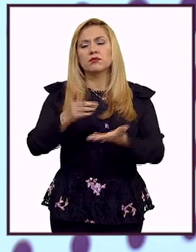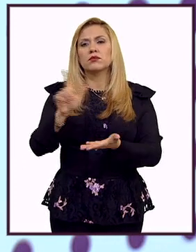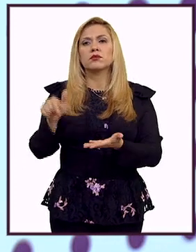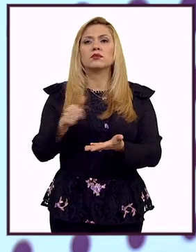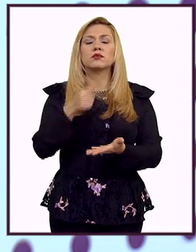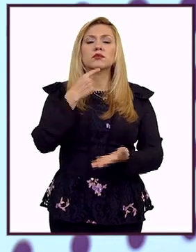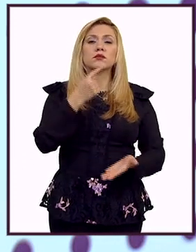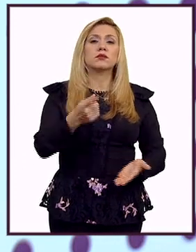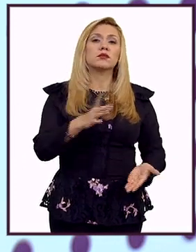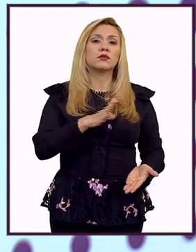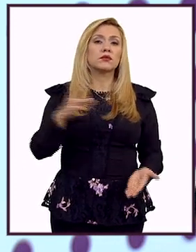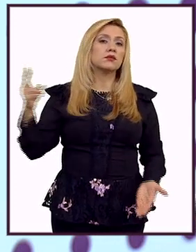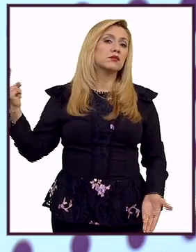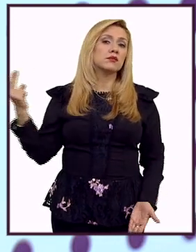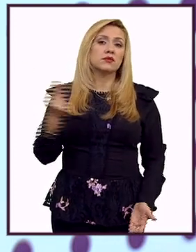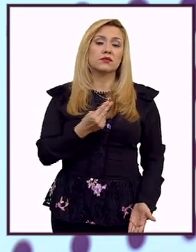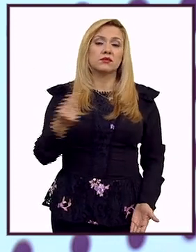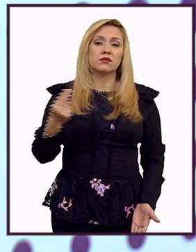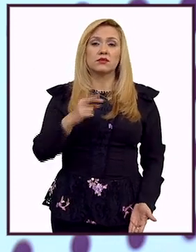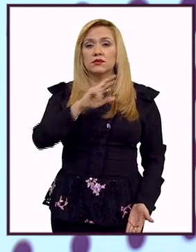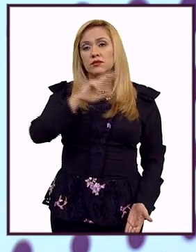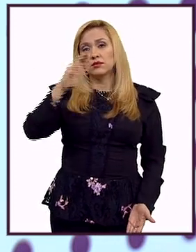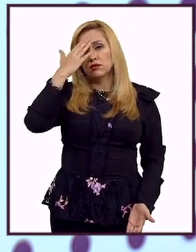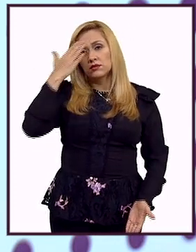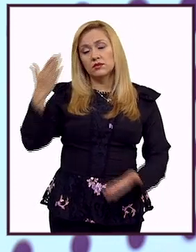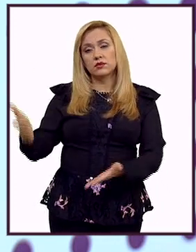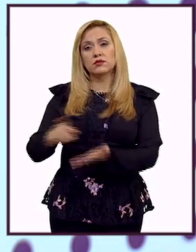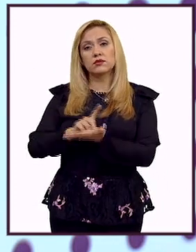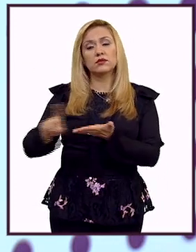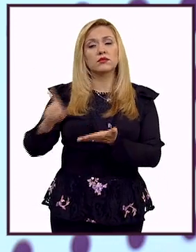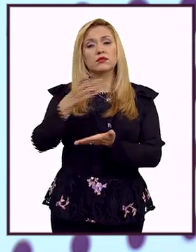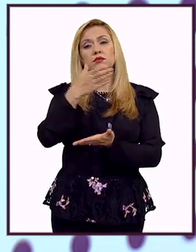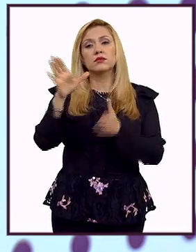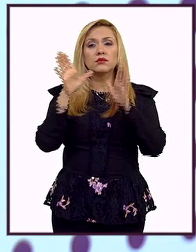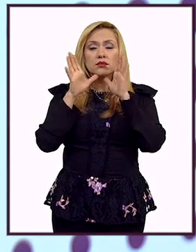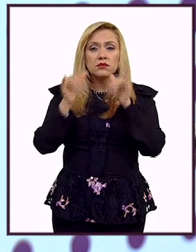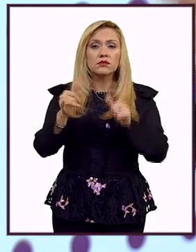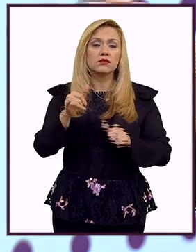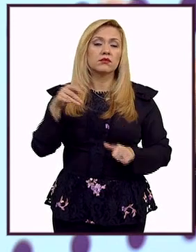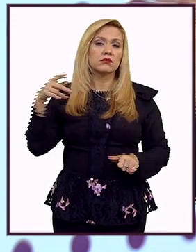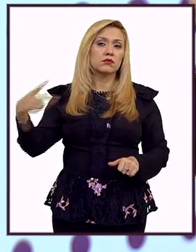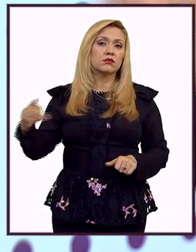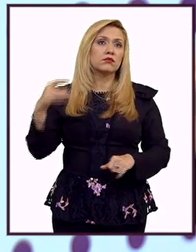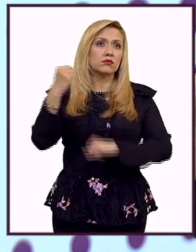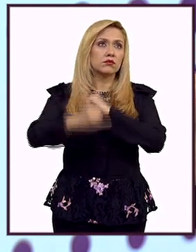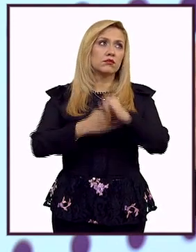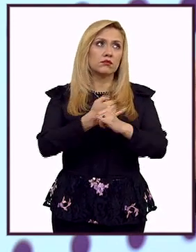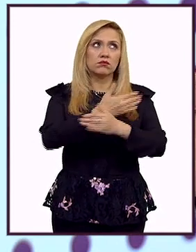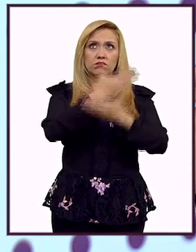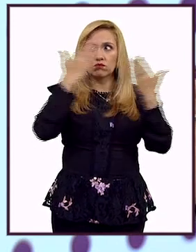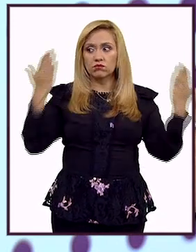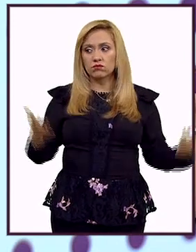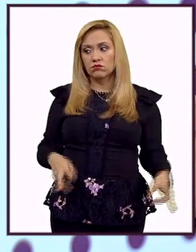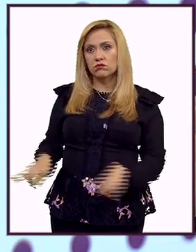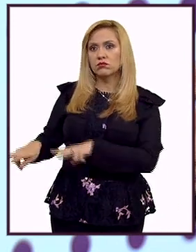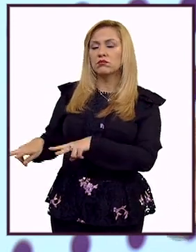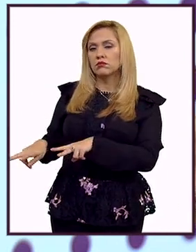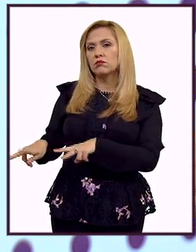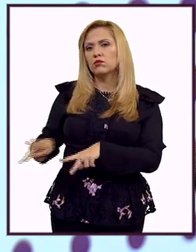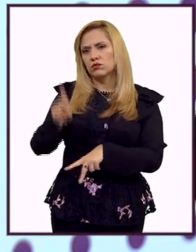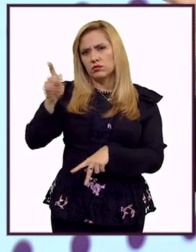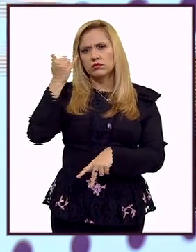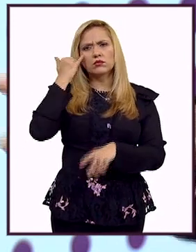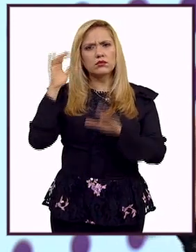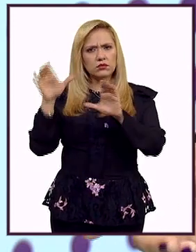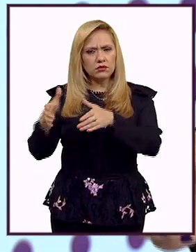bueno, hay una necesidad de que se reconozcan los derechos de los campesinos a nivel internacional, porque estaba claro que ya había un reconocimiento de los derechos de los pueblos